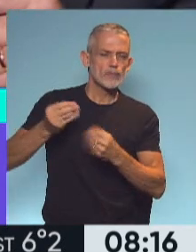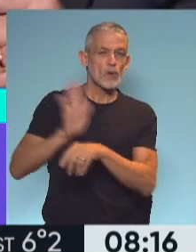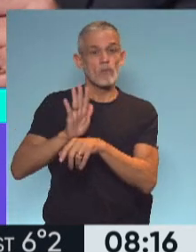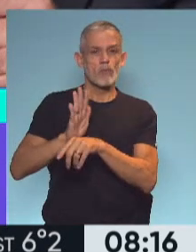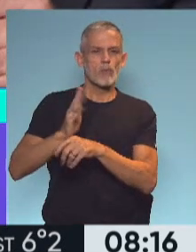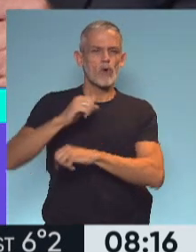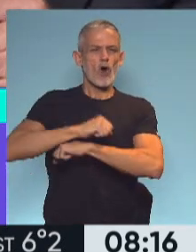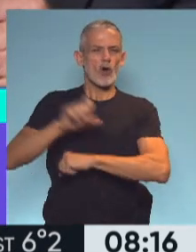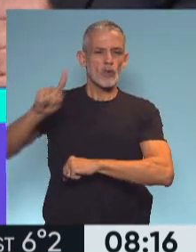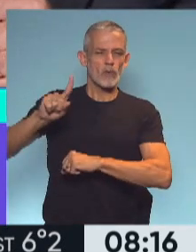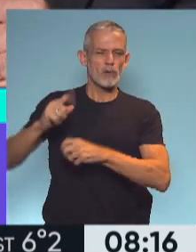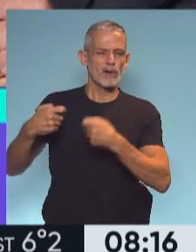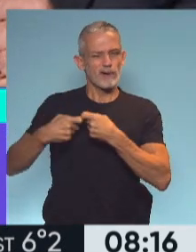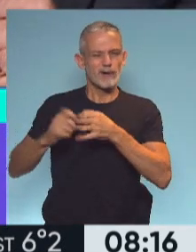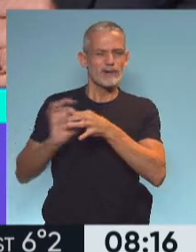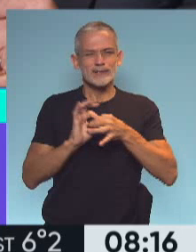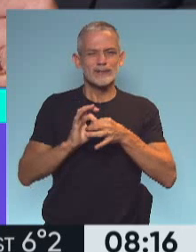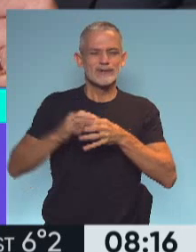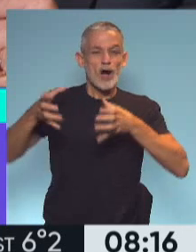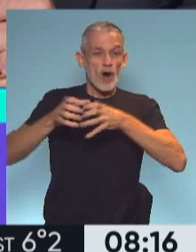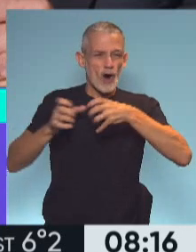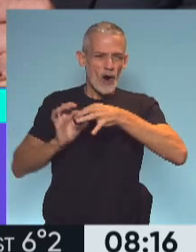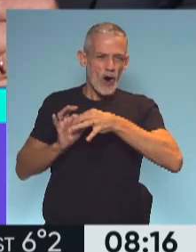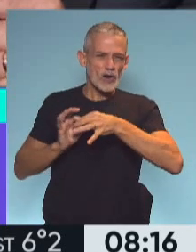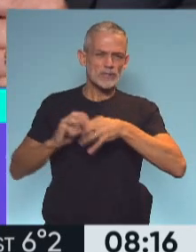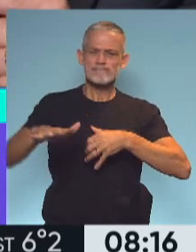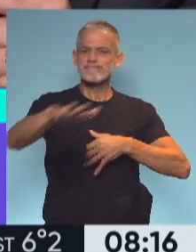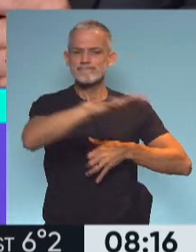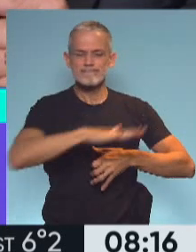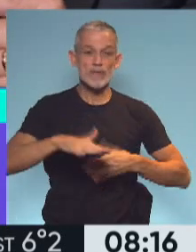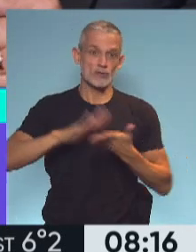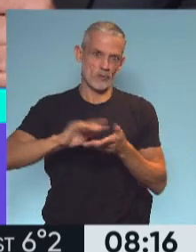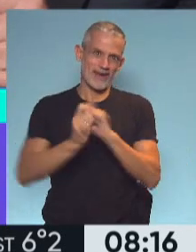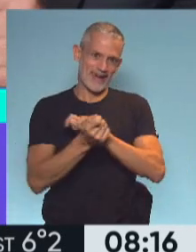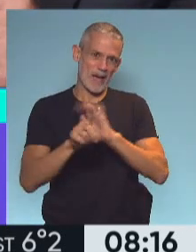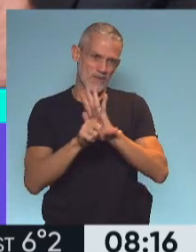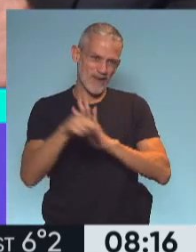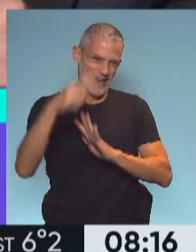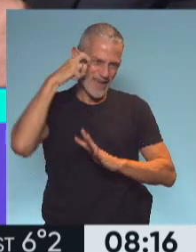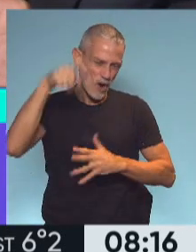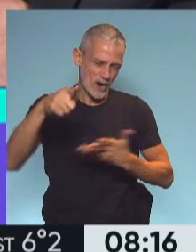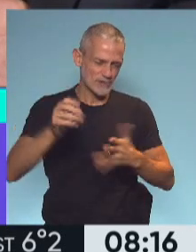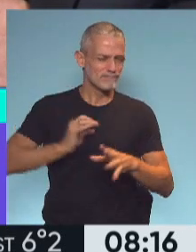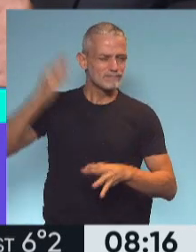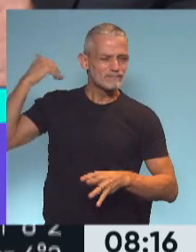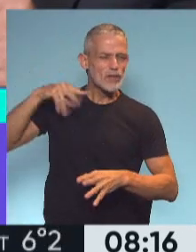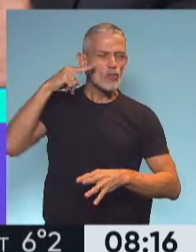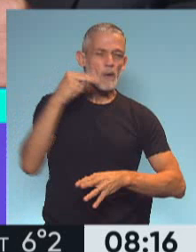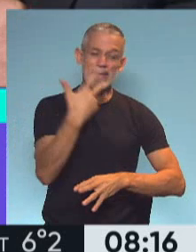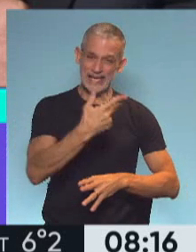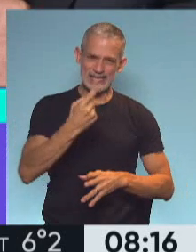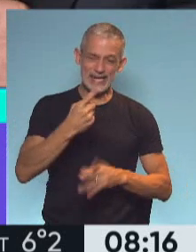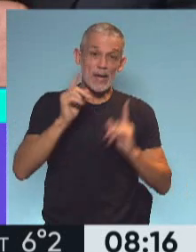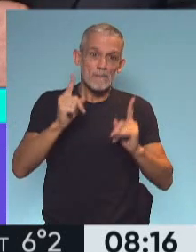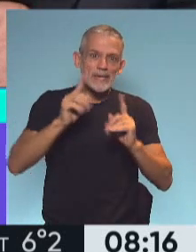reacción ciertamente corporativa de la Corte ante un escenario que tiene que ver con la reforma judicial. En 2003, ante una